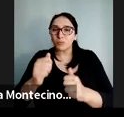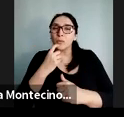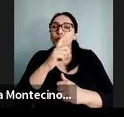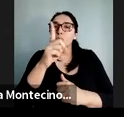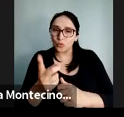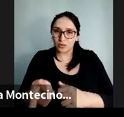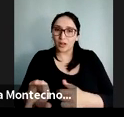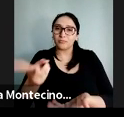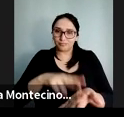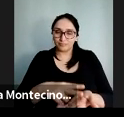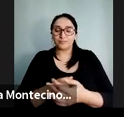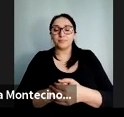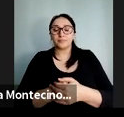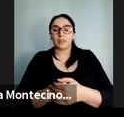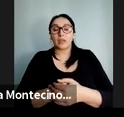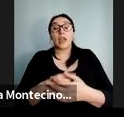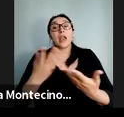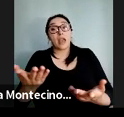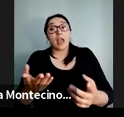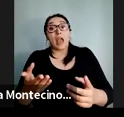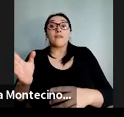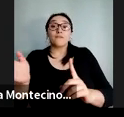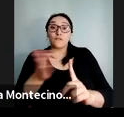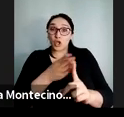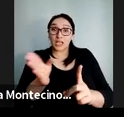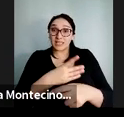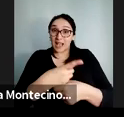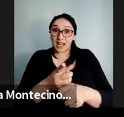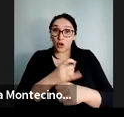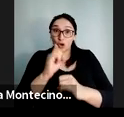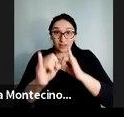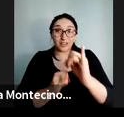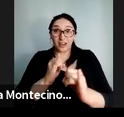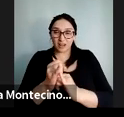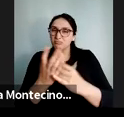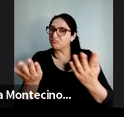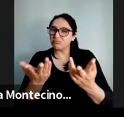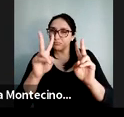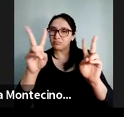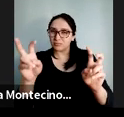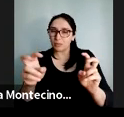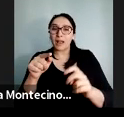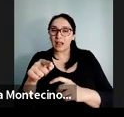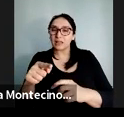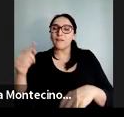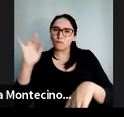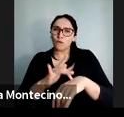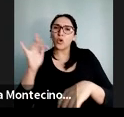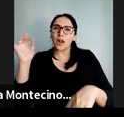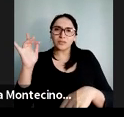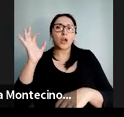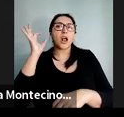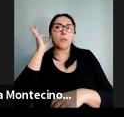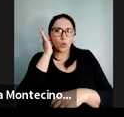Dentro de la violencia de género en Internet, ¿de qué se trata? Se trata de distintos tipos de vulneraciones contra mujeres y contra la